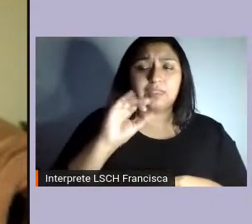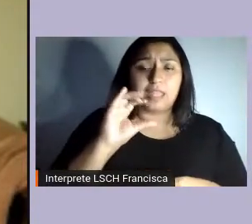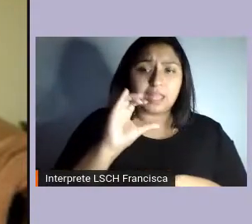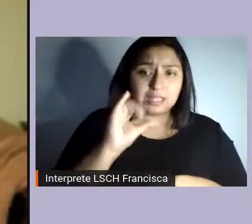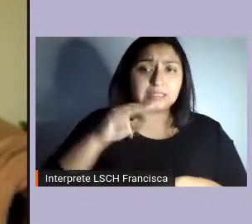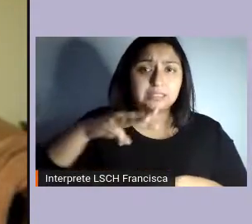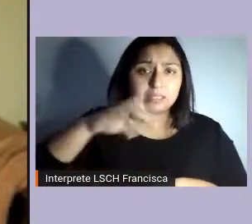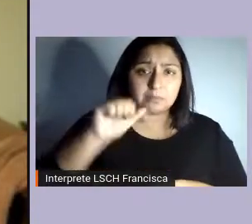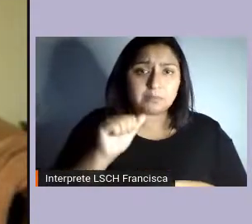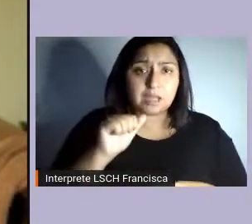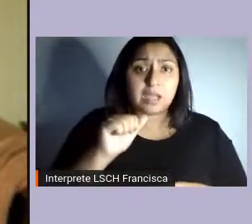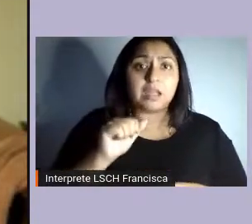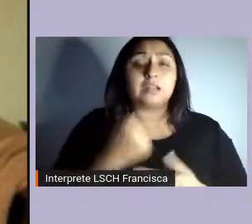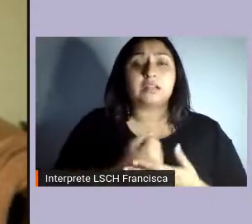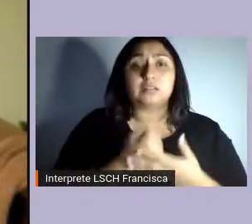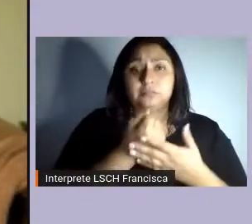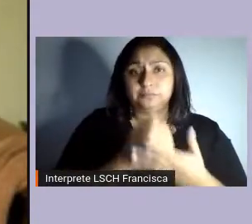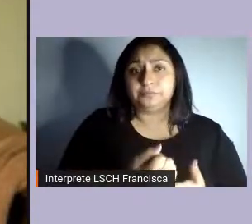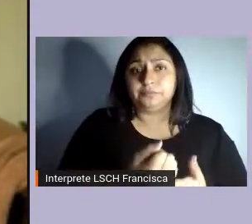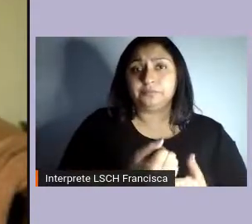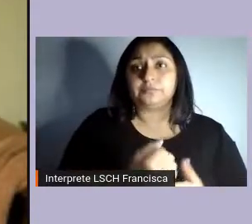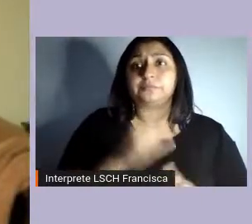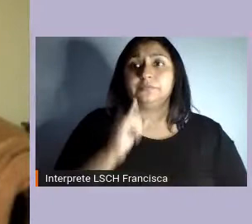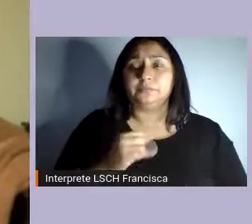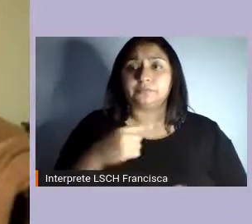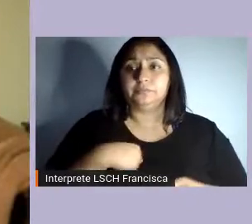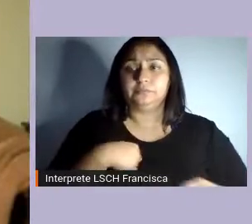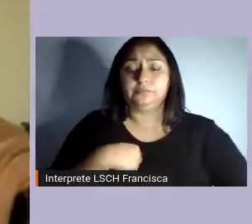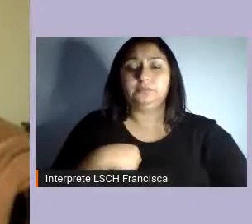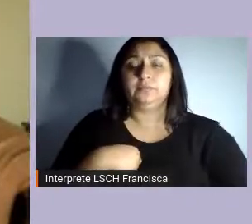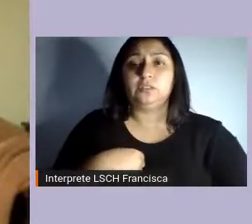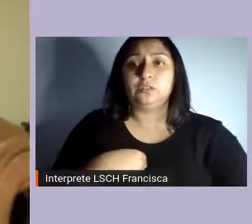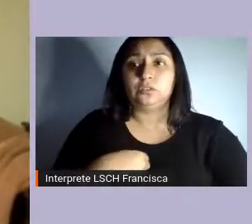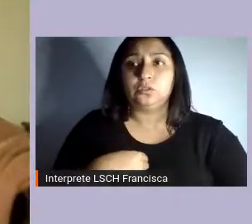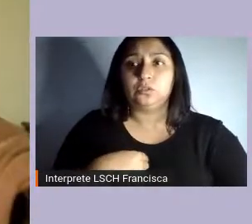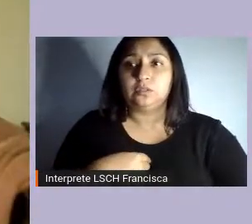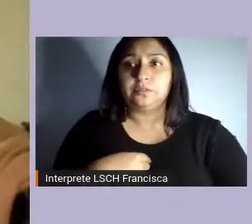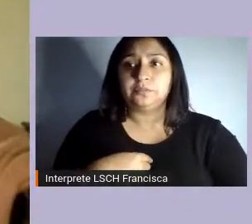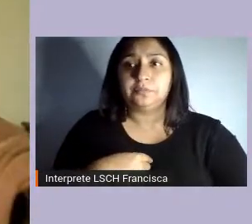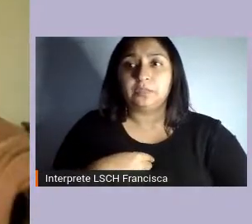que sirven. Yo lo he comprobado en múltiples ocasiones.